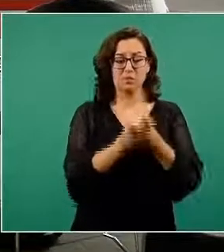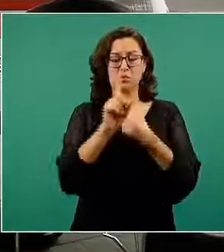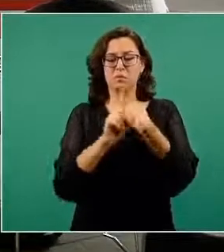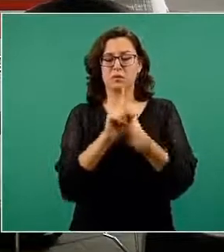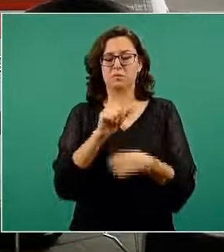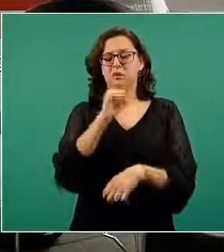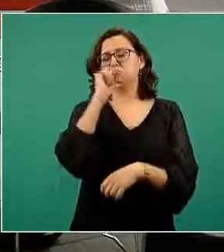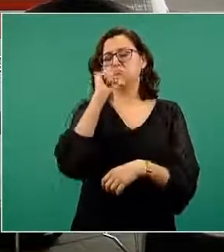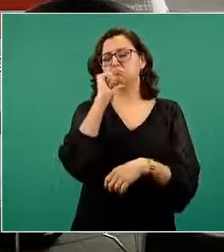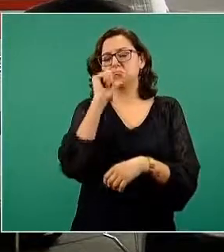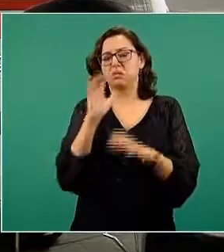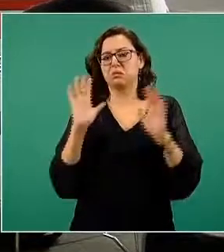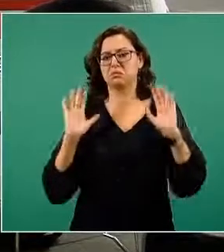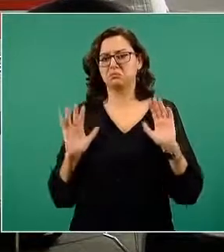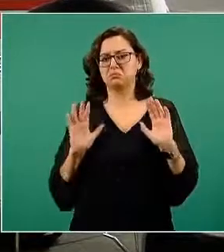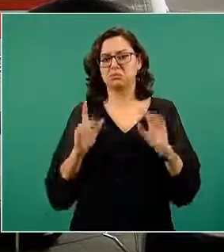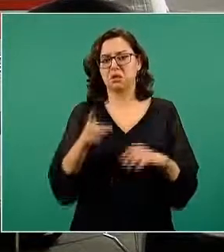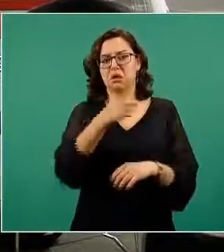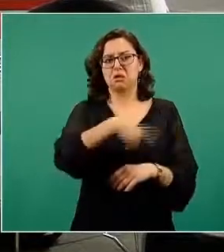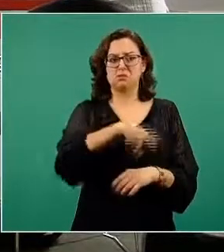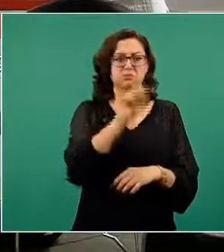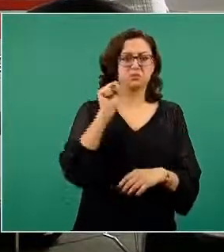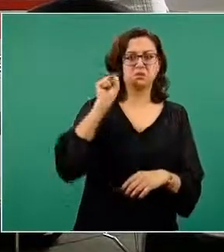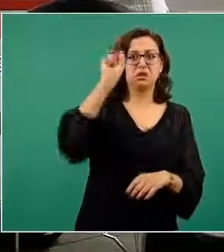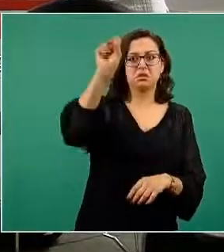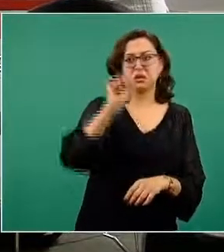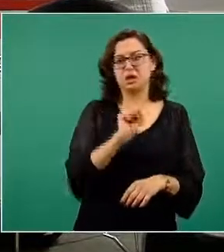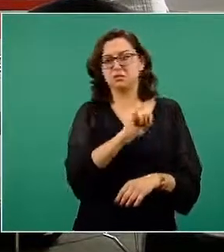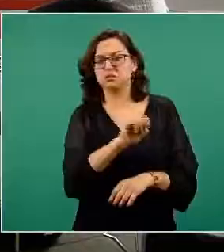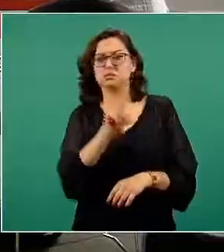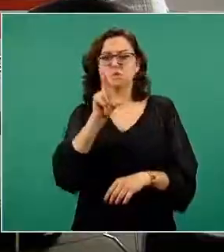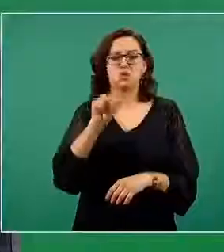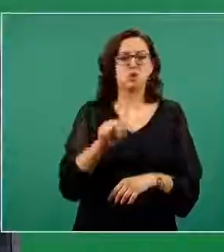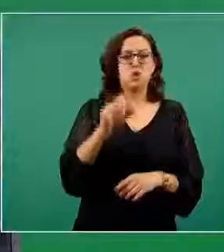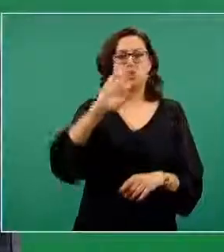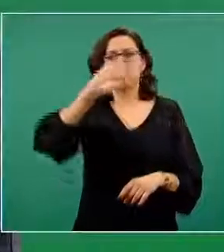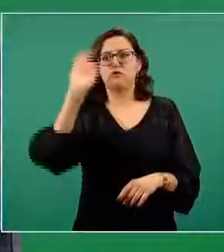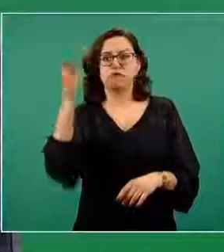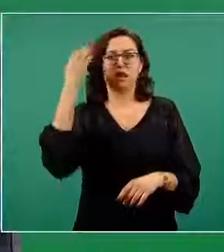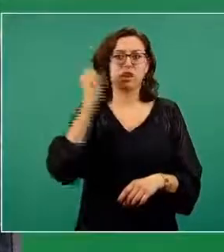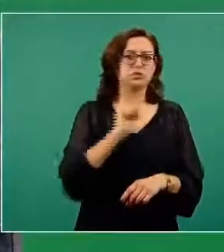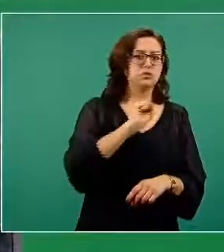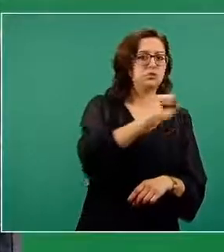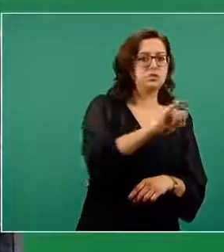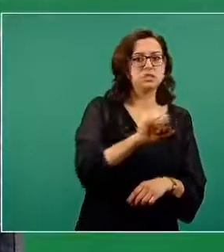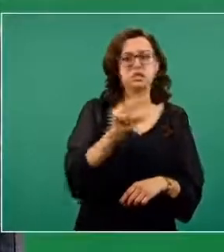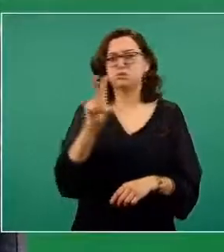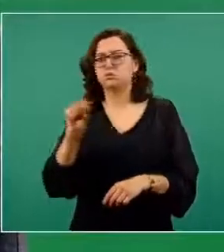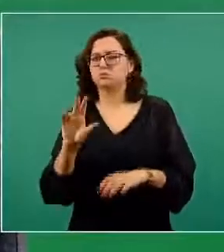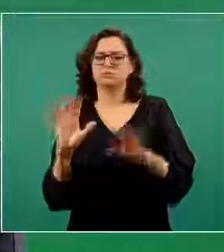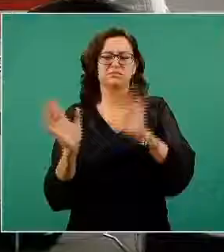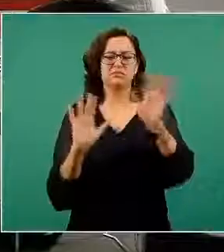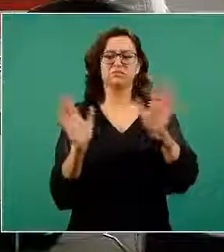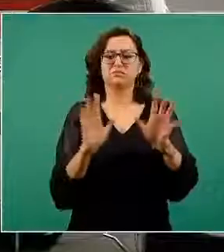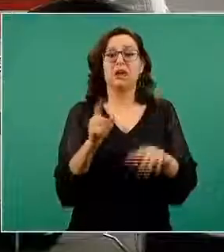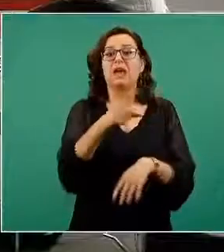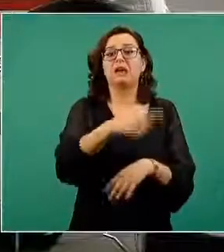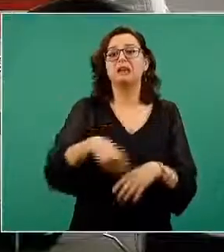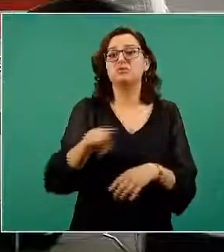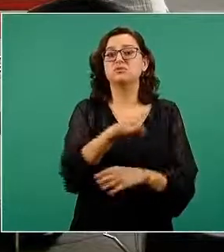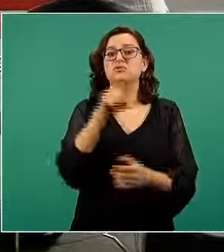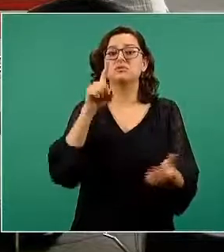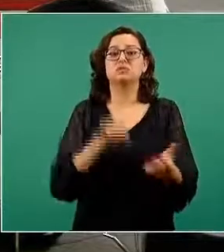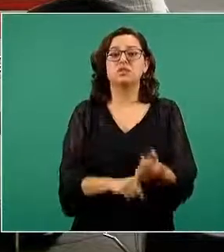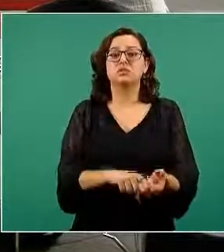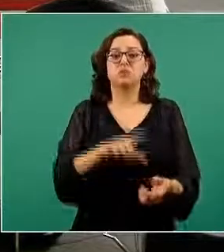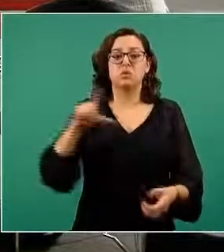para aquellas personas que están en un sindicato o en una federación sindical en particular, es para quienes son o